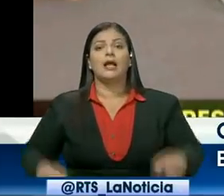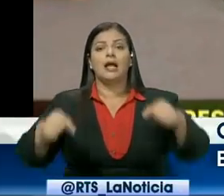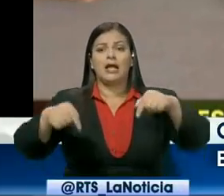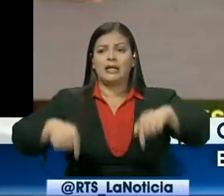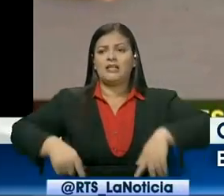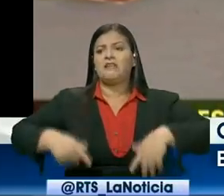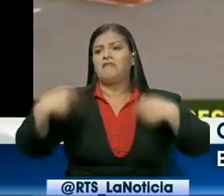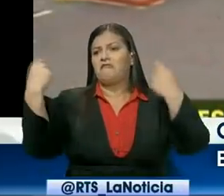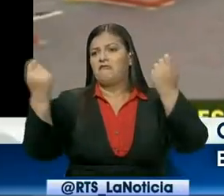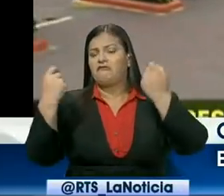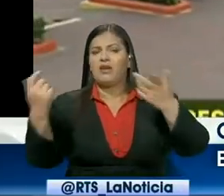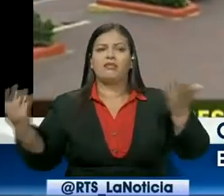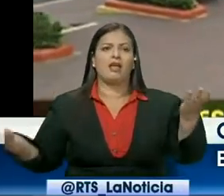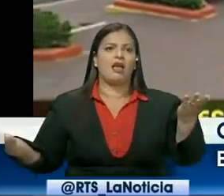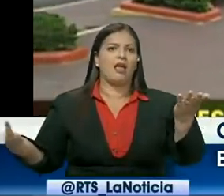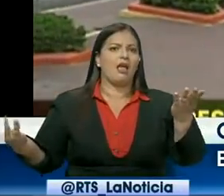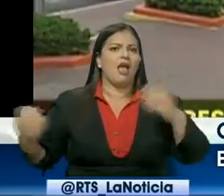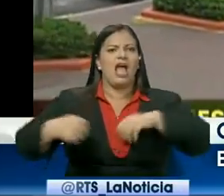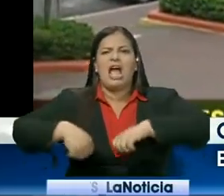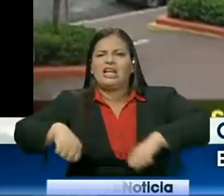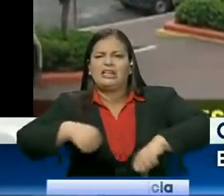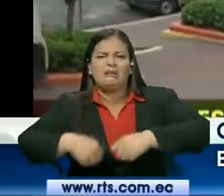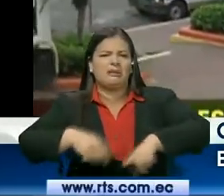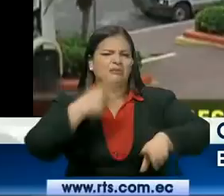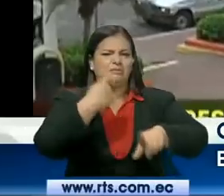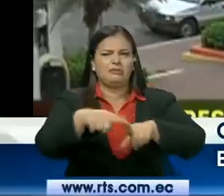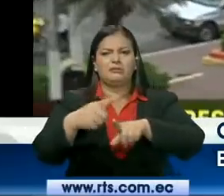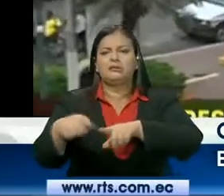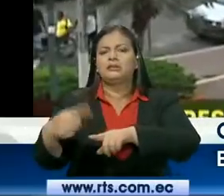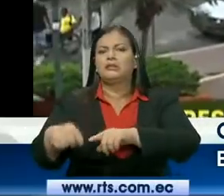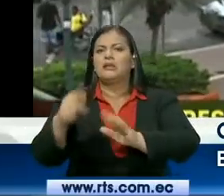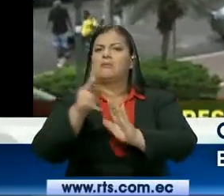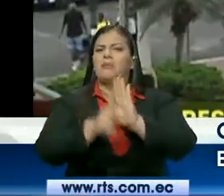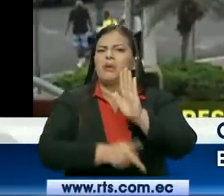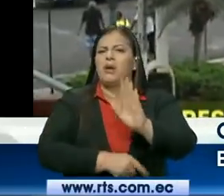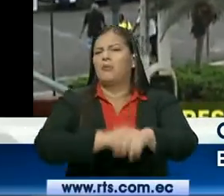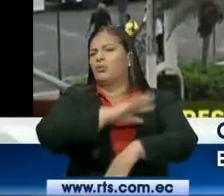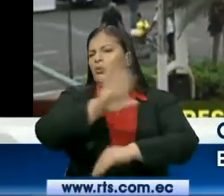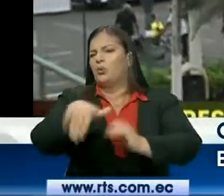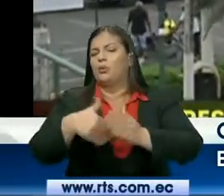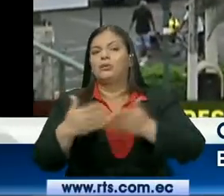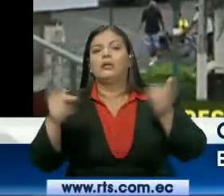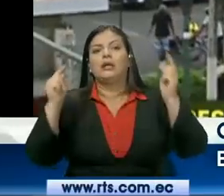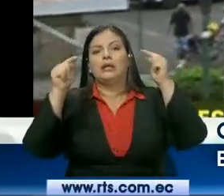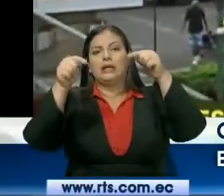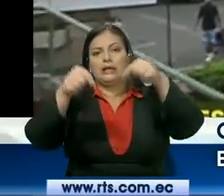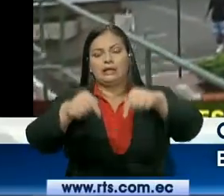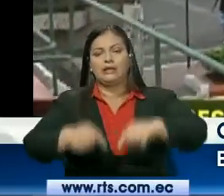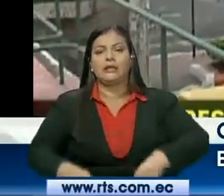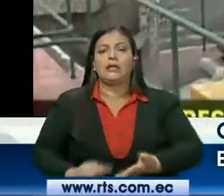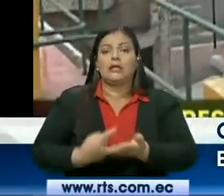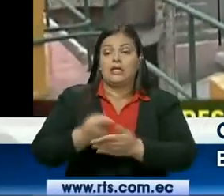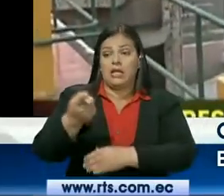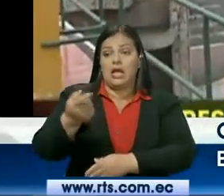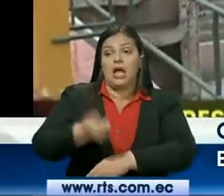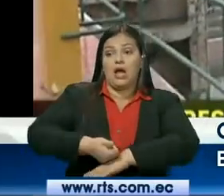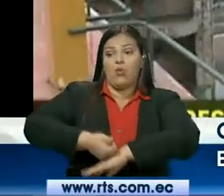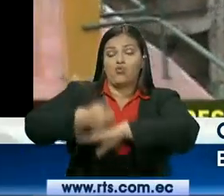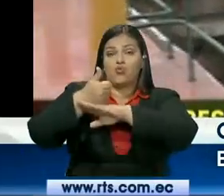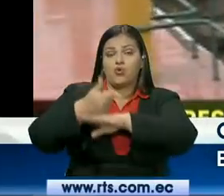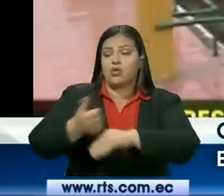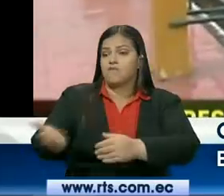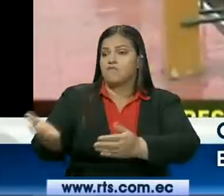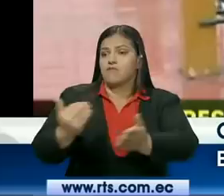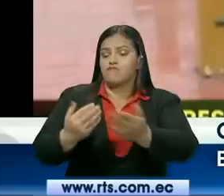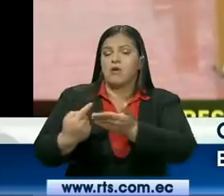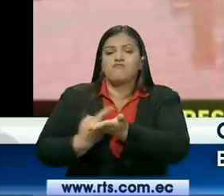actos y programas y desde este lugar donde estamos nosotros se hacen las reuniones de las autoridades para